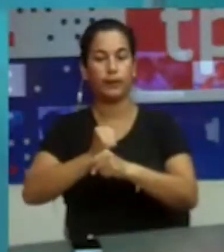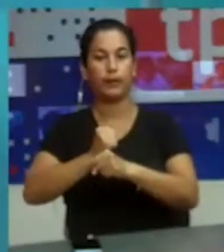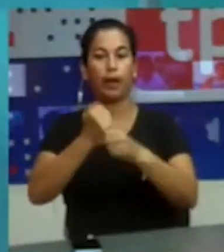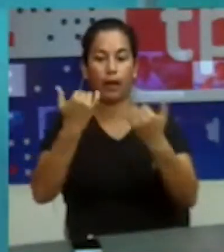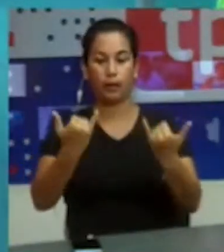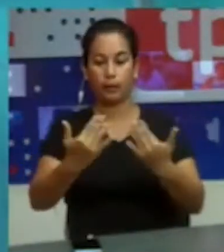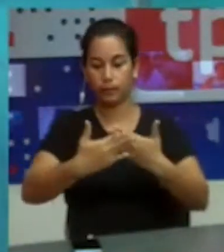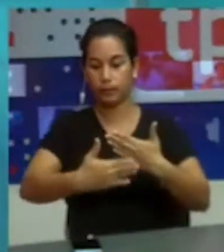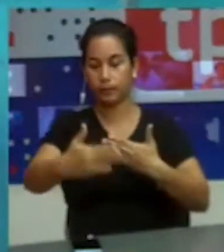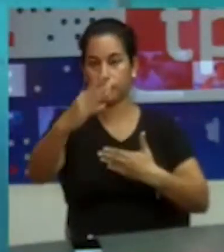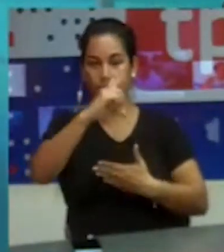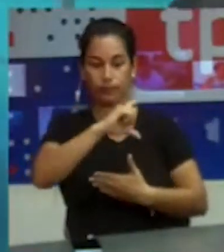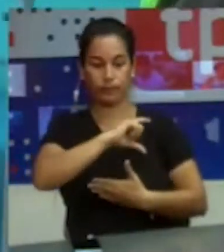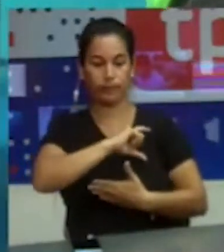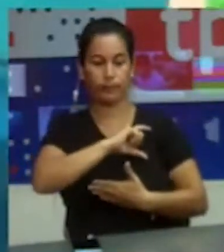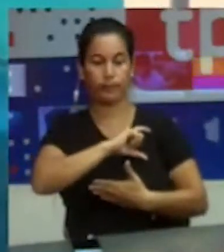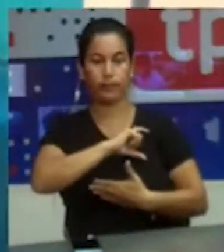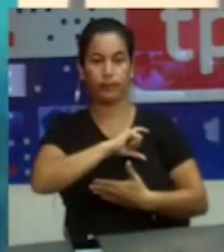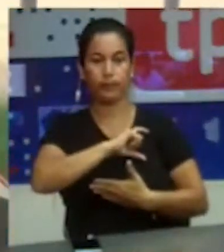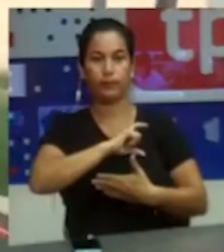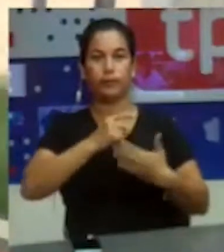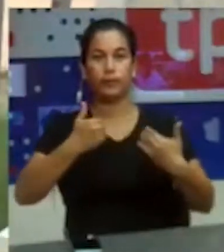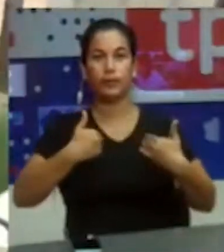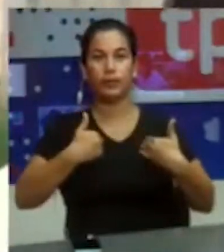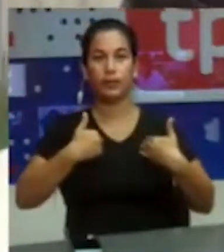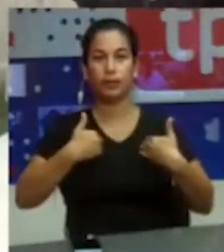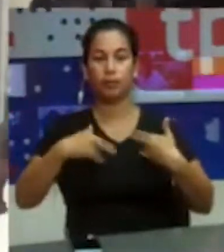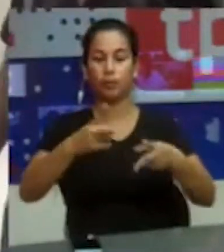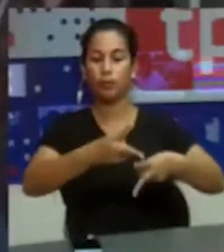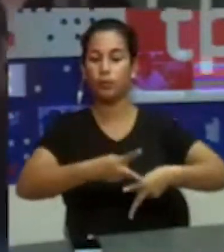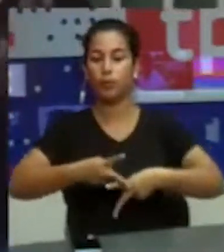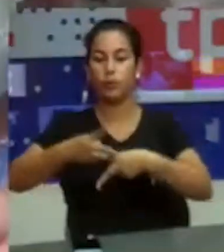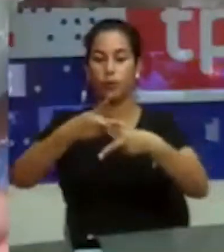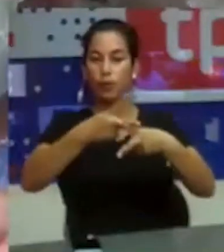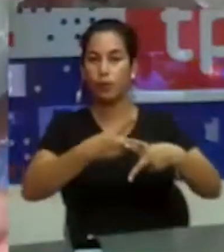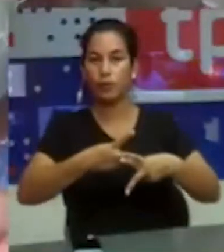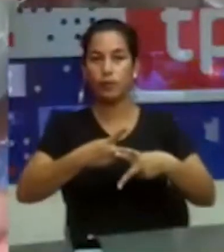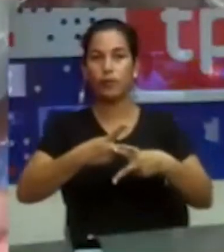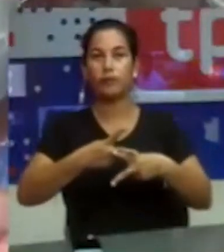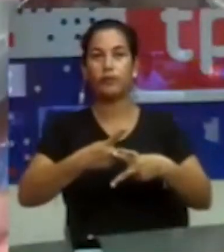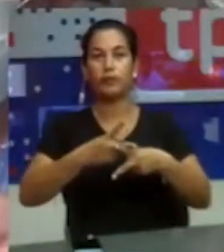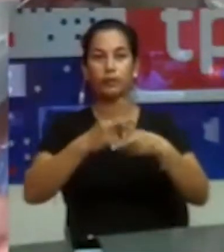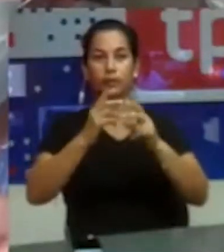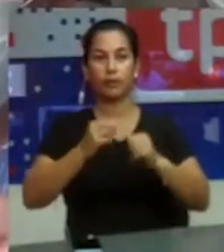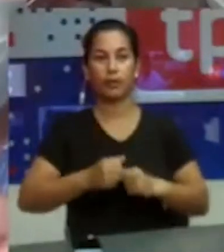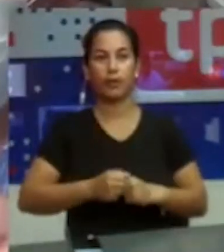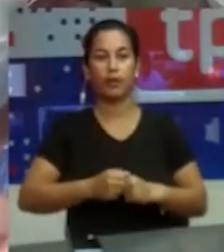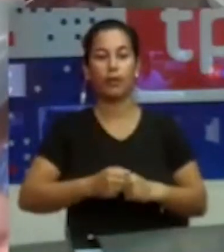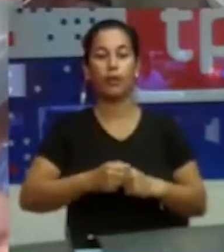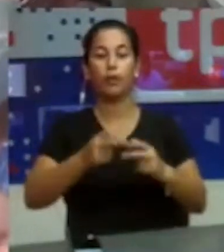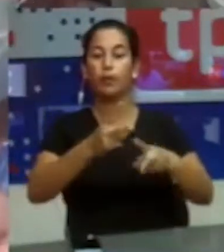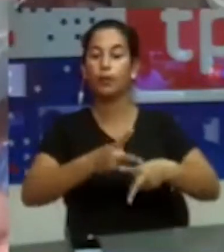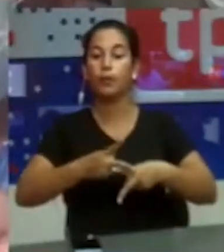acá, sino tenemos actividades interinstitucionales y que ameritan mayor circulación y movimiento en este